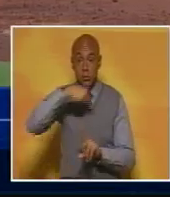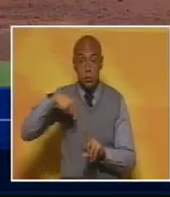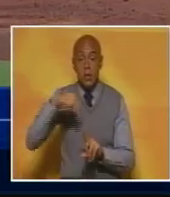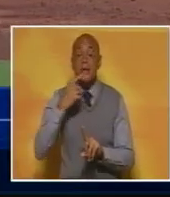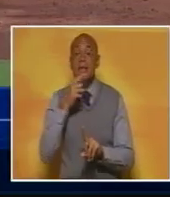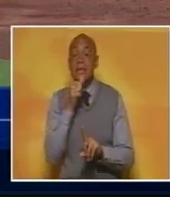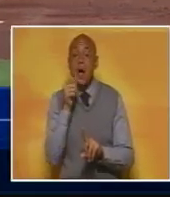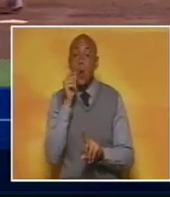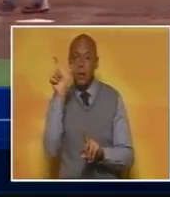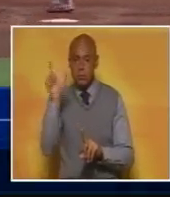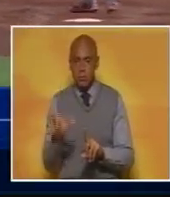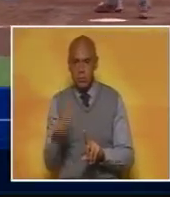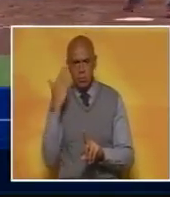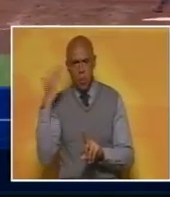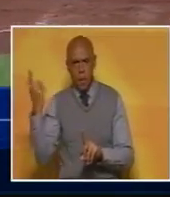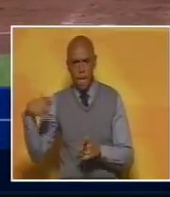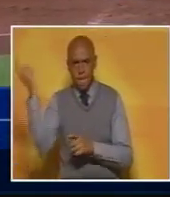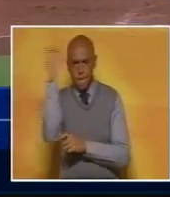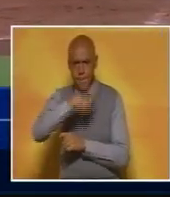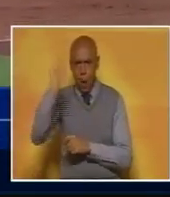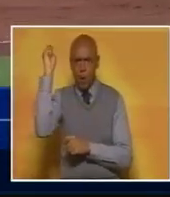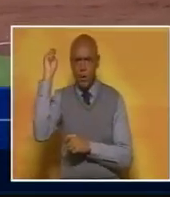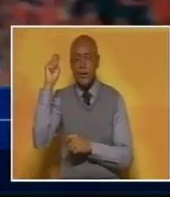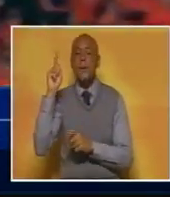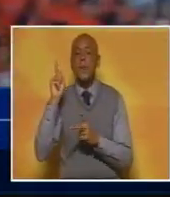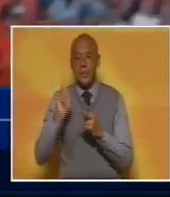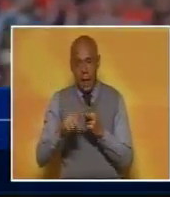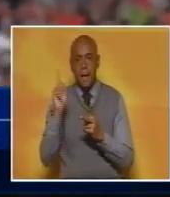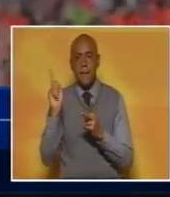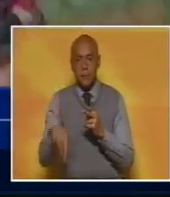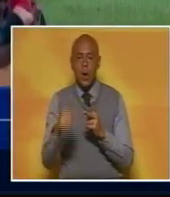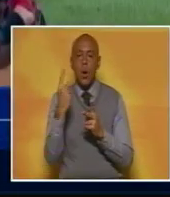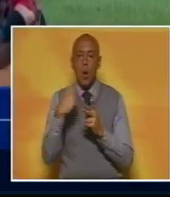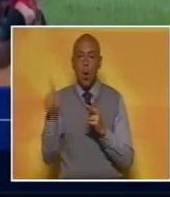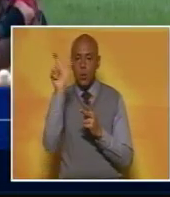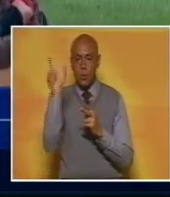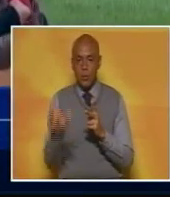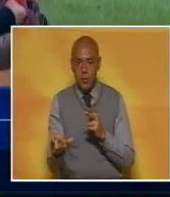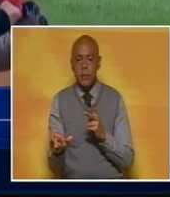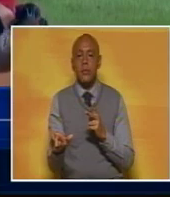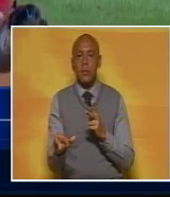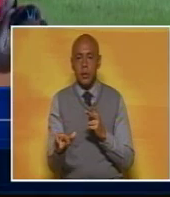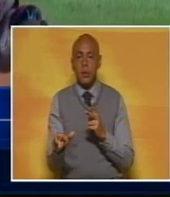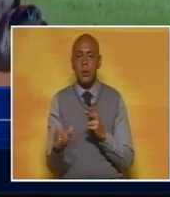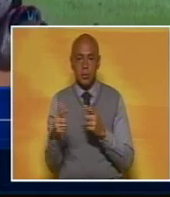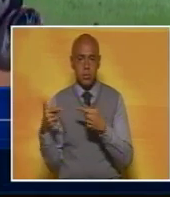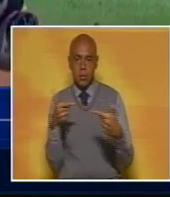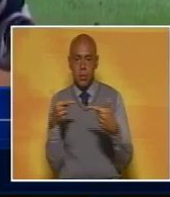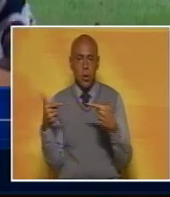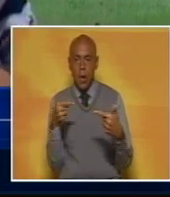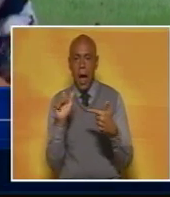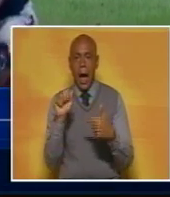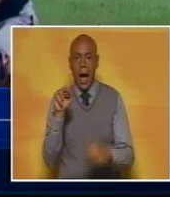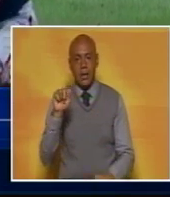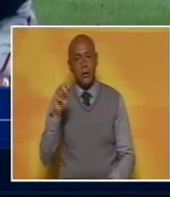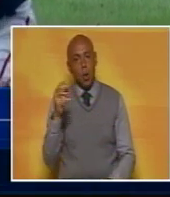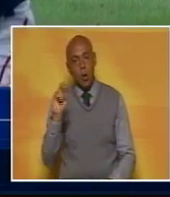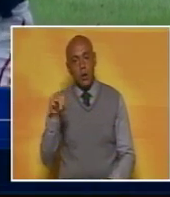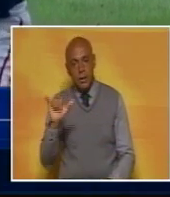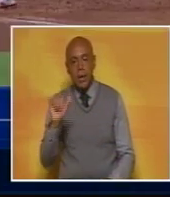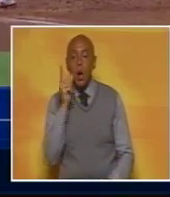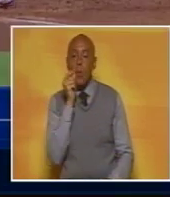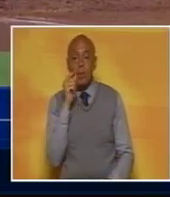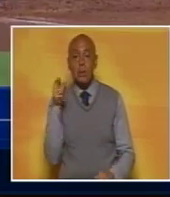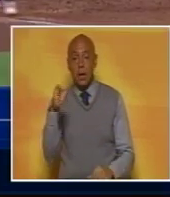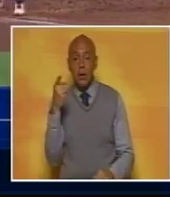actuación de Stephen Strasburg en el picheo y una excelente participación en la ofensiva de Anthony Rendón. De esta manera,